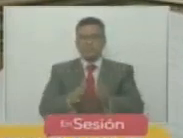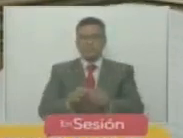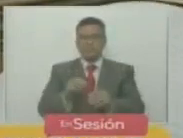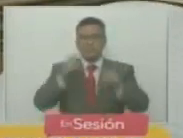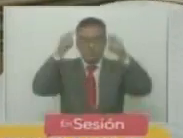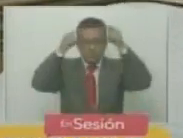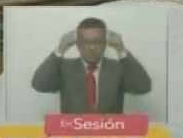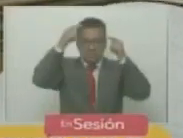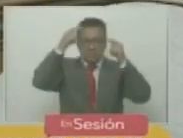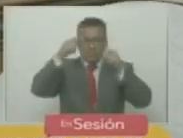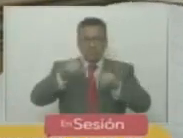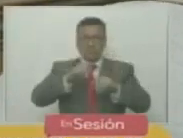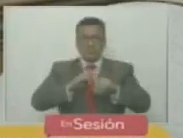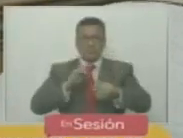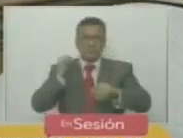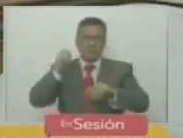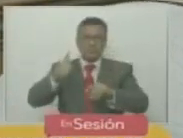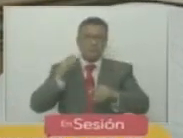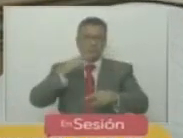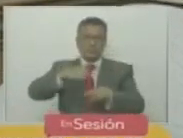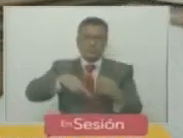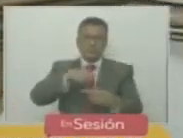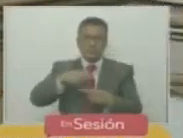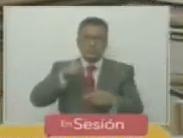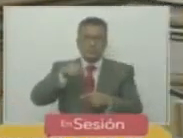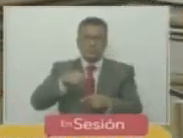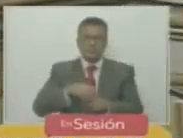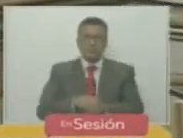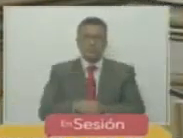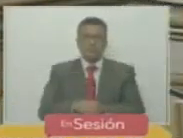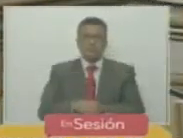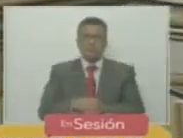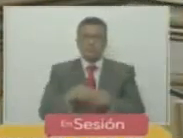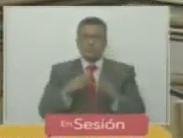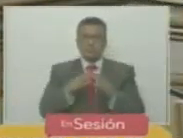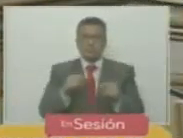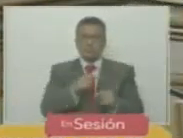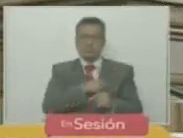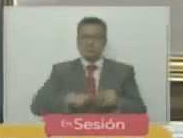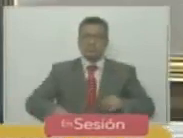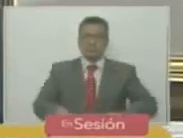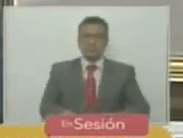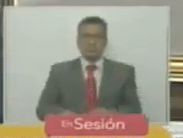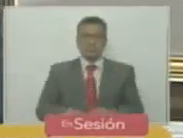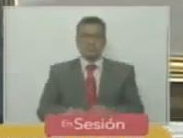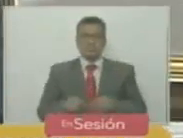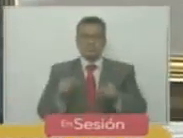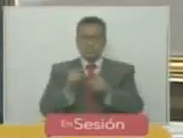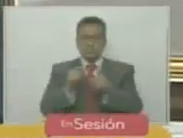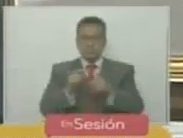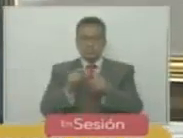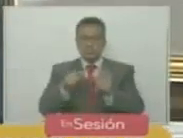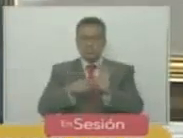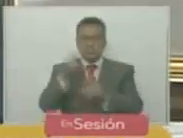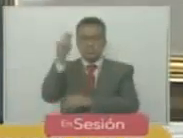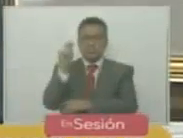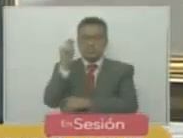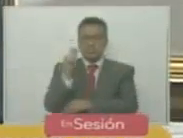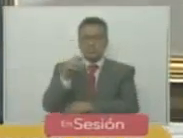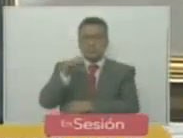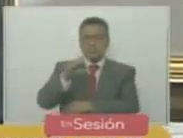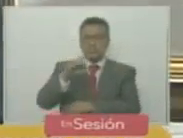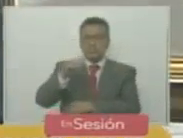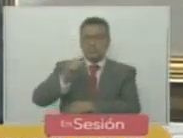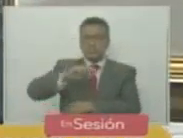Hugo Chávez, comandante eterno de la Revolución Bolivariana. Es todo, ciudadano presidente. Voy a dejar en el derecho de palabra a la diputada